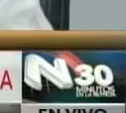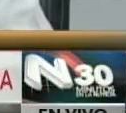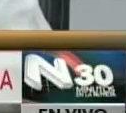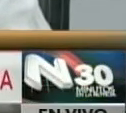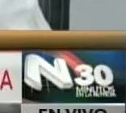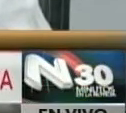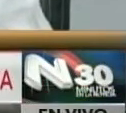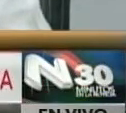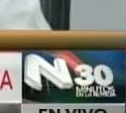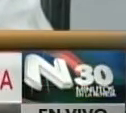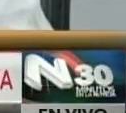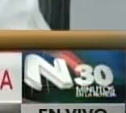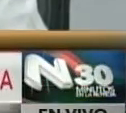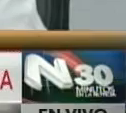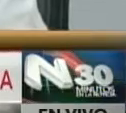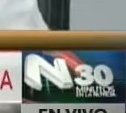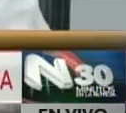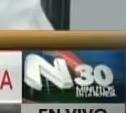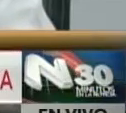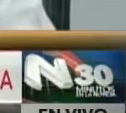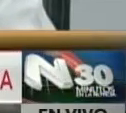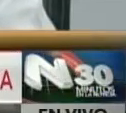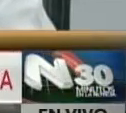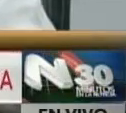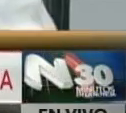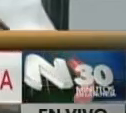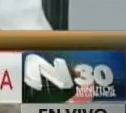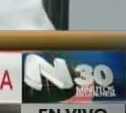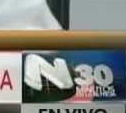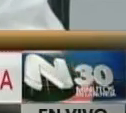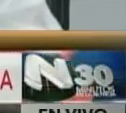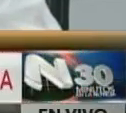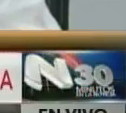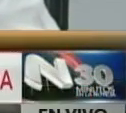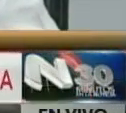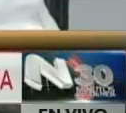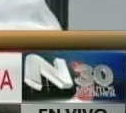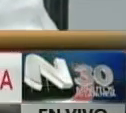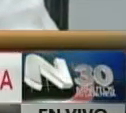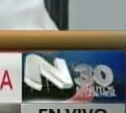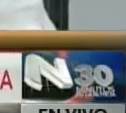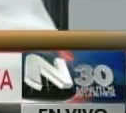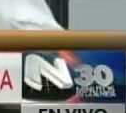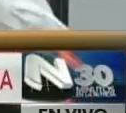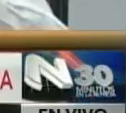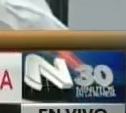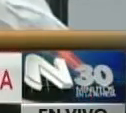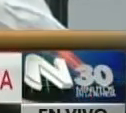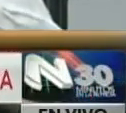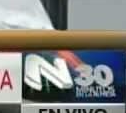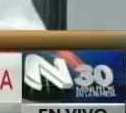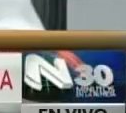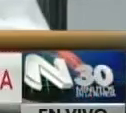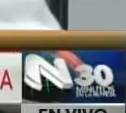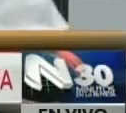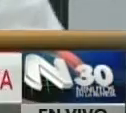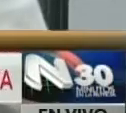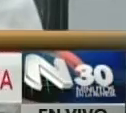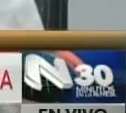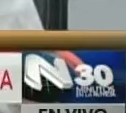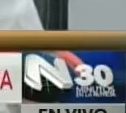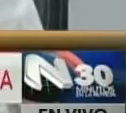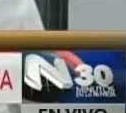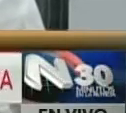tener un sistema que combine las mejores capacidades, que dé garantías a las FARC, pero que también tenga una